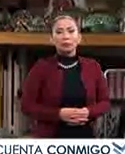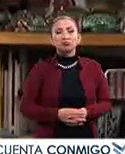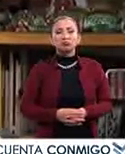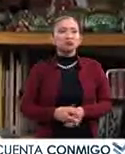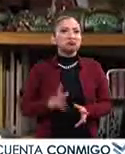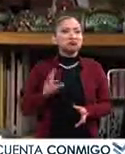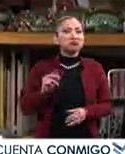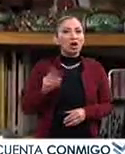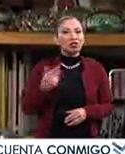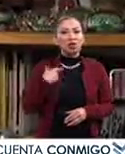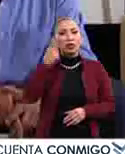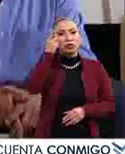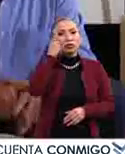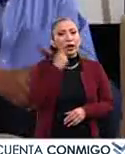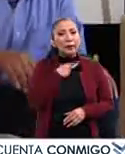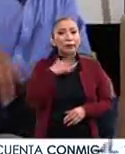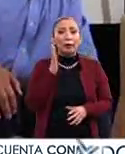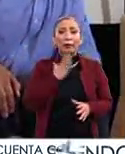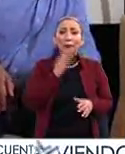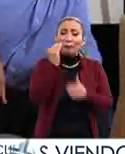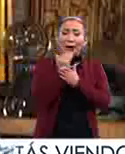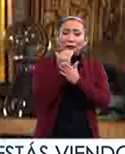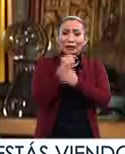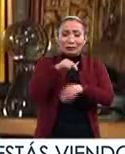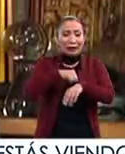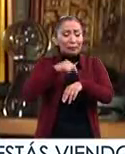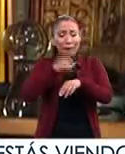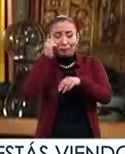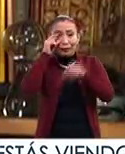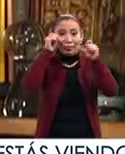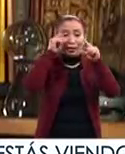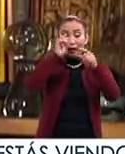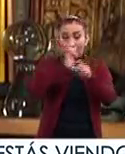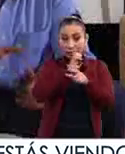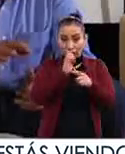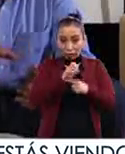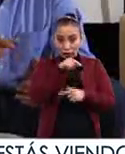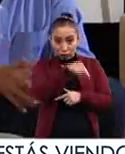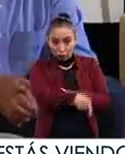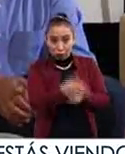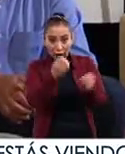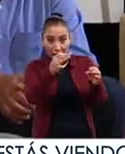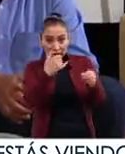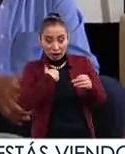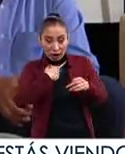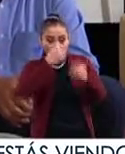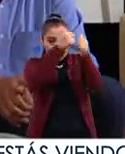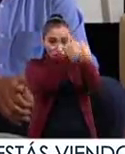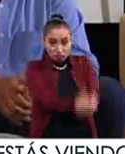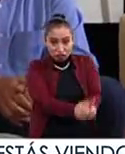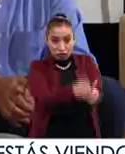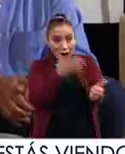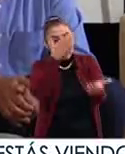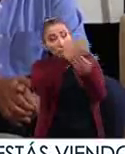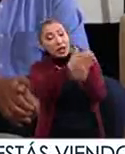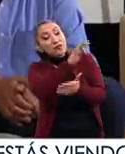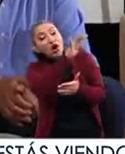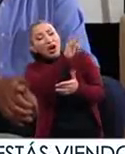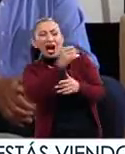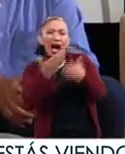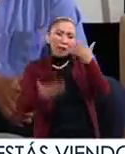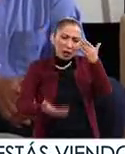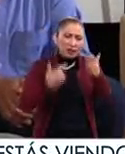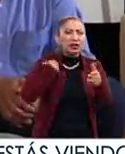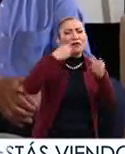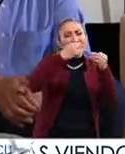No, que duermo cada vez menos. No estarás entonces en una oficina encerrado, no te iremos a ver ahí al fondo. Sí, de vez en